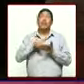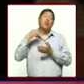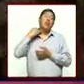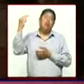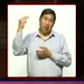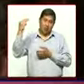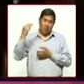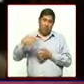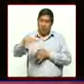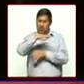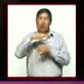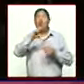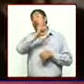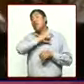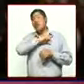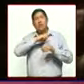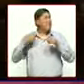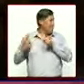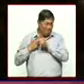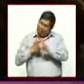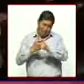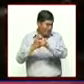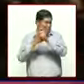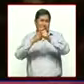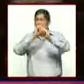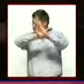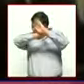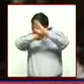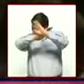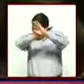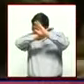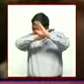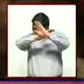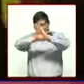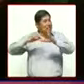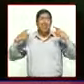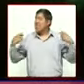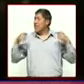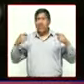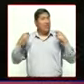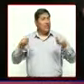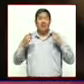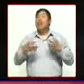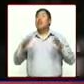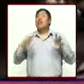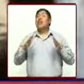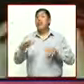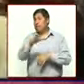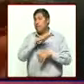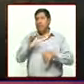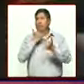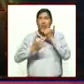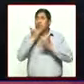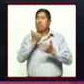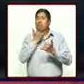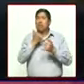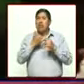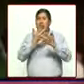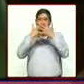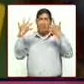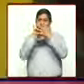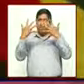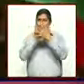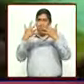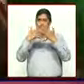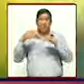Legislativa Plurinacional. Los policías están corriendo porque recién se acaban de dar cuenta de esta situación y ya están en la reja